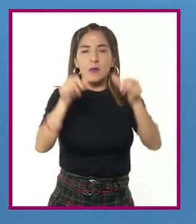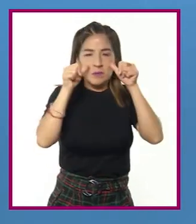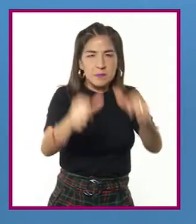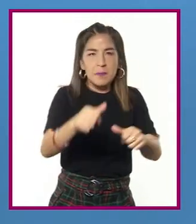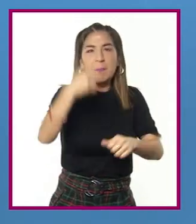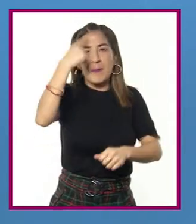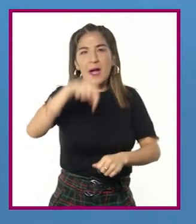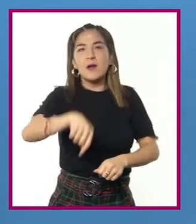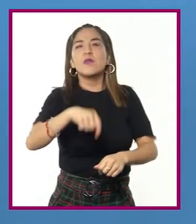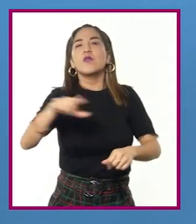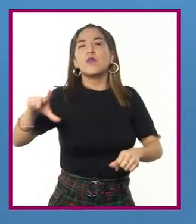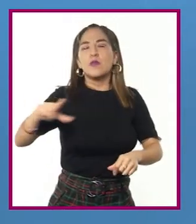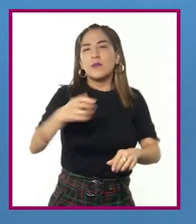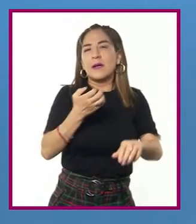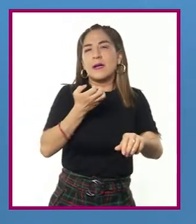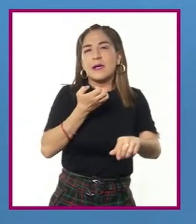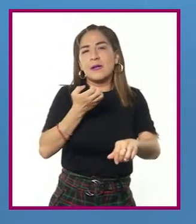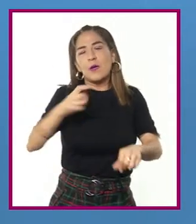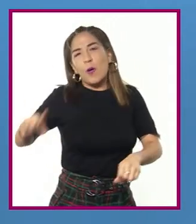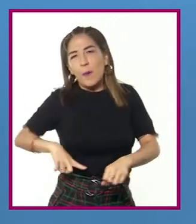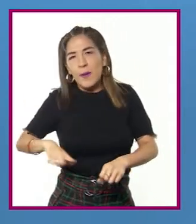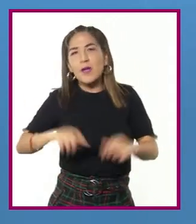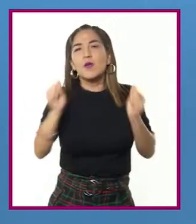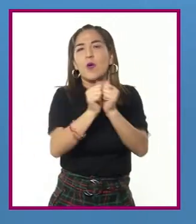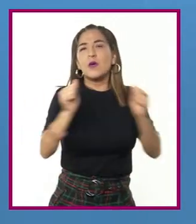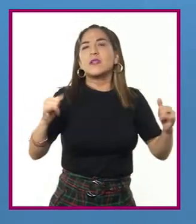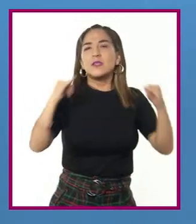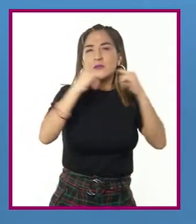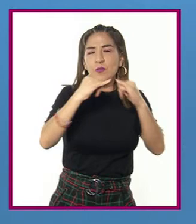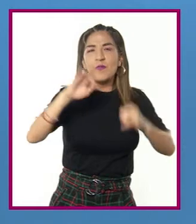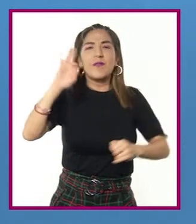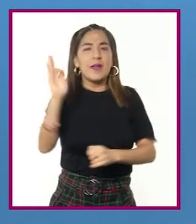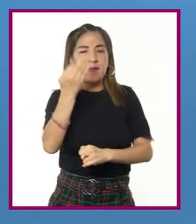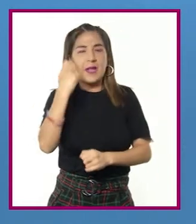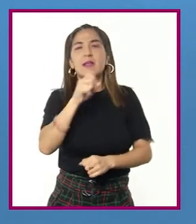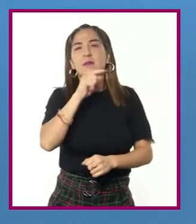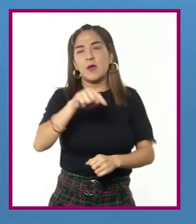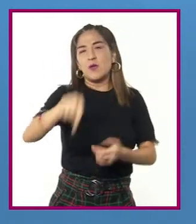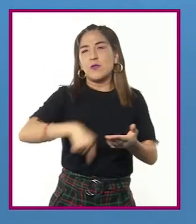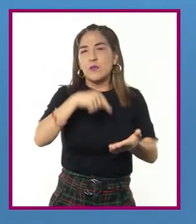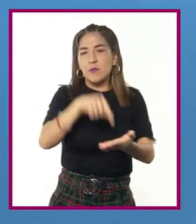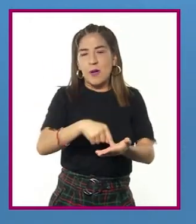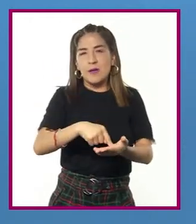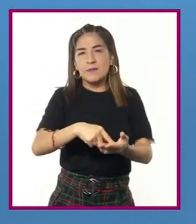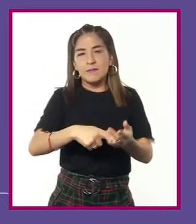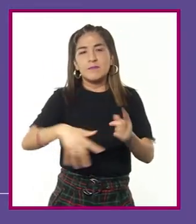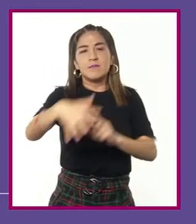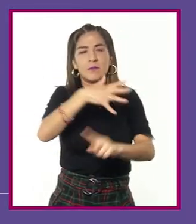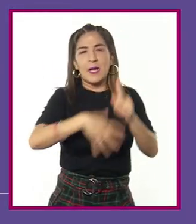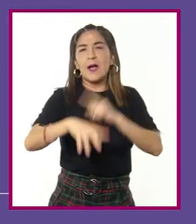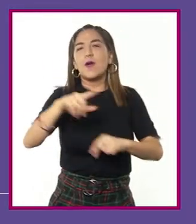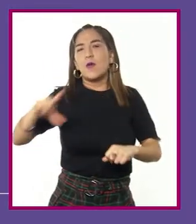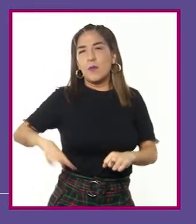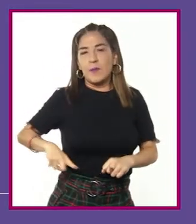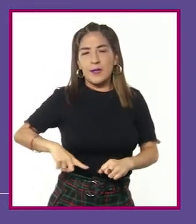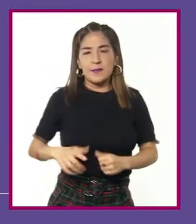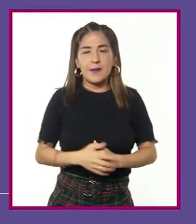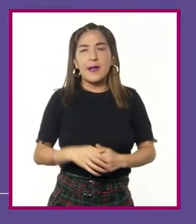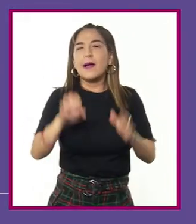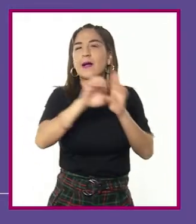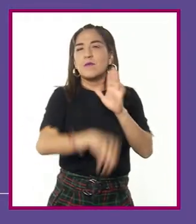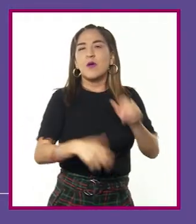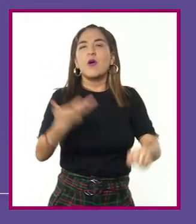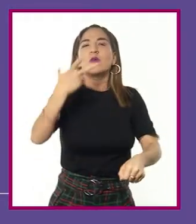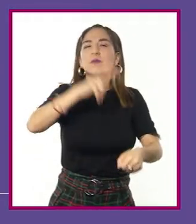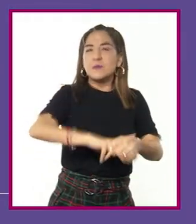Estado a través de instituciones federales o estatales públicas. Por ejemplo, los